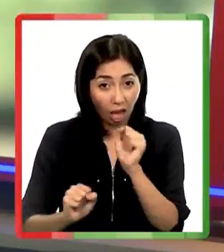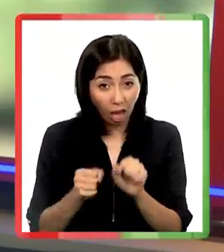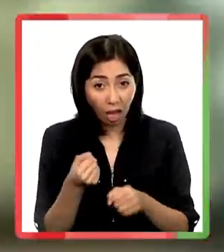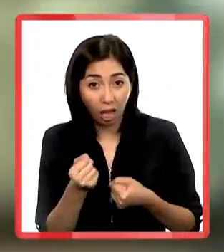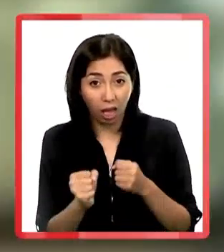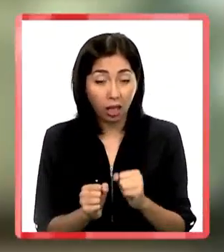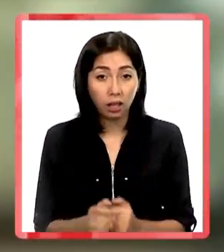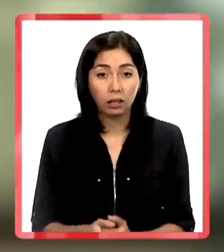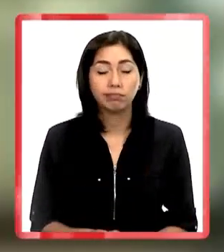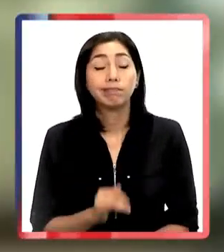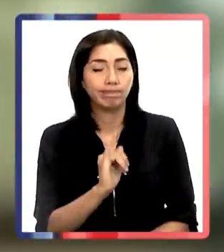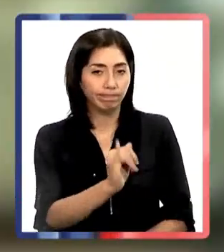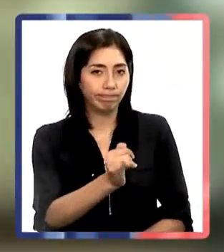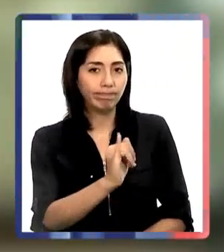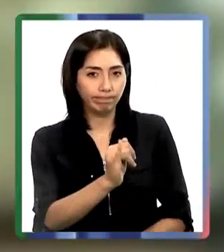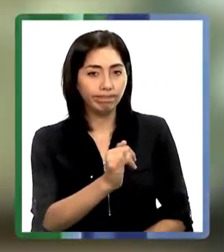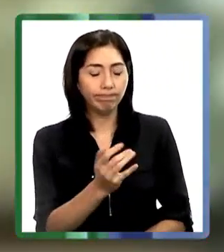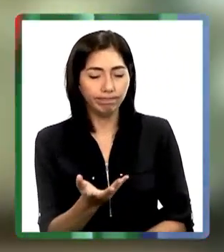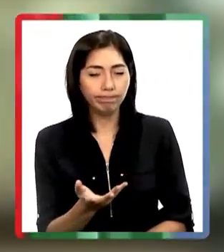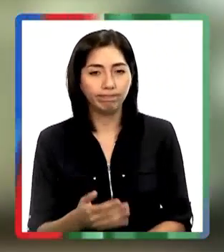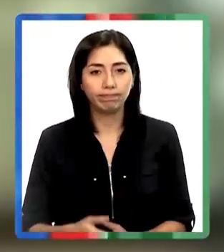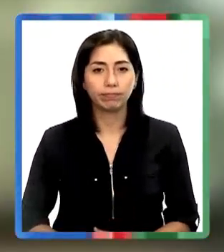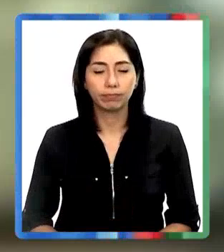ese síndrome de posvacaciones. Por supuesto,